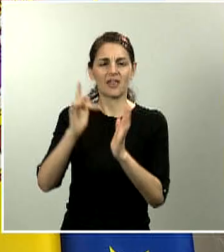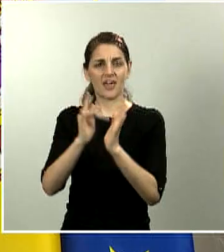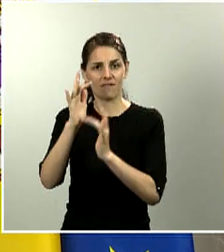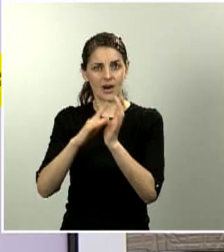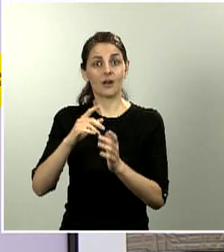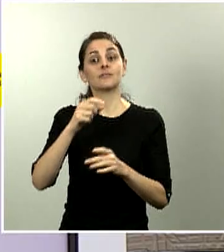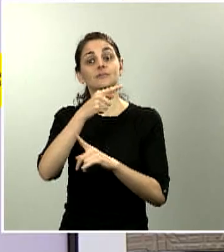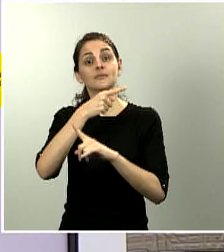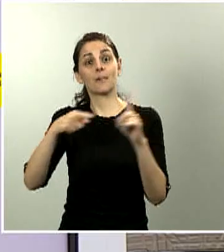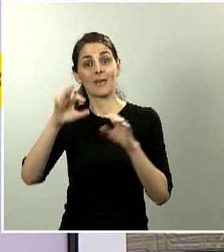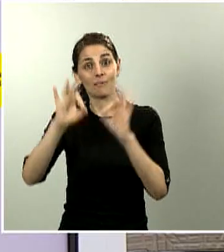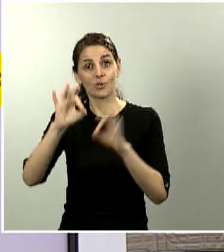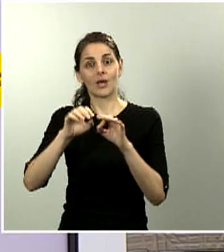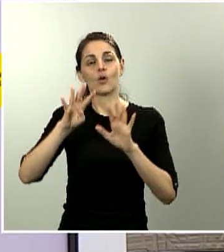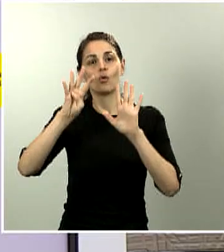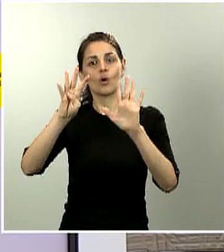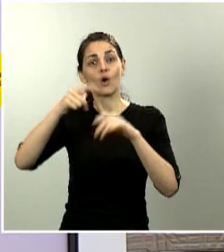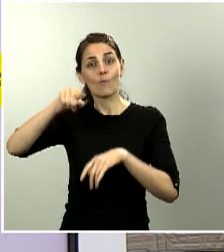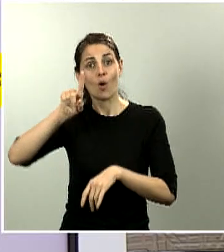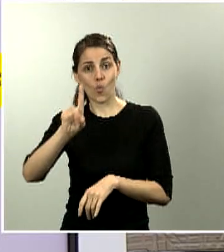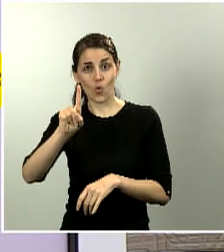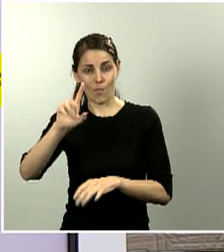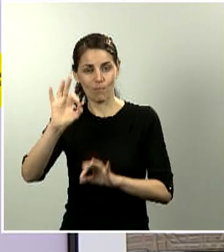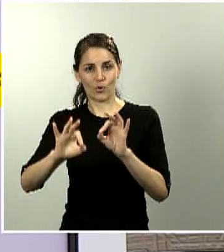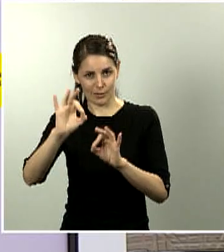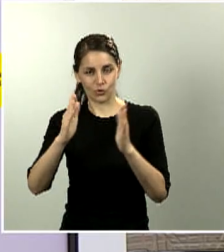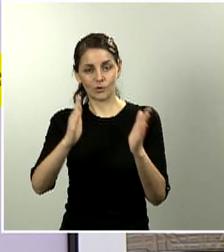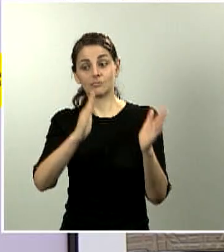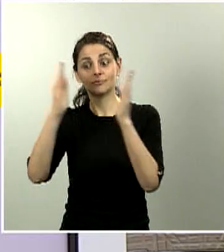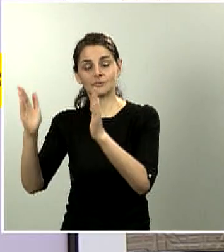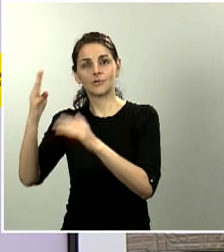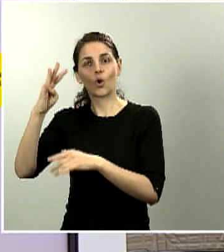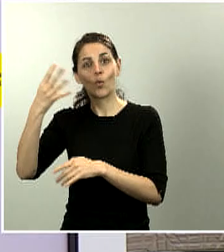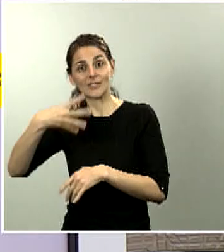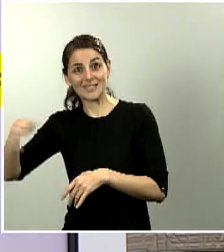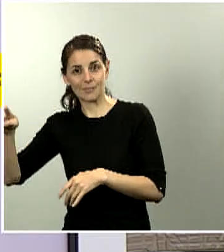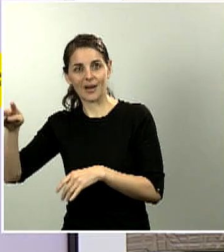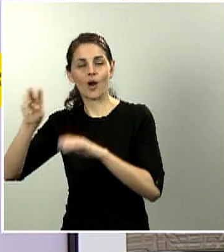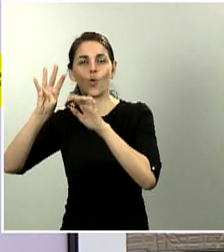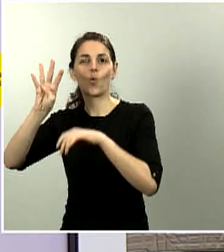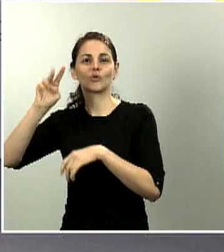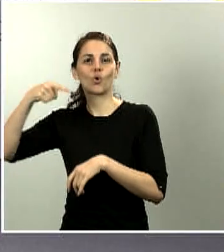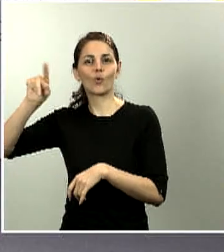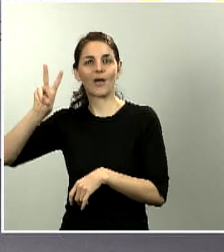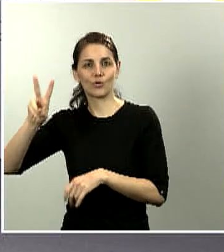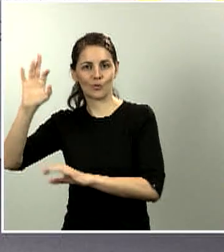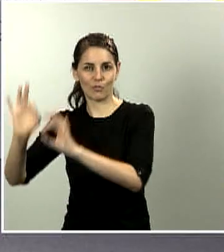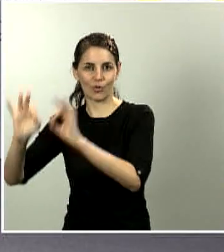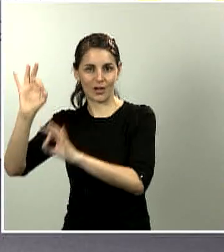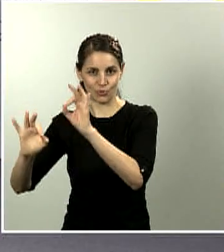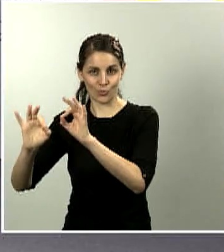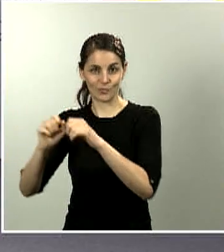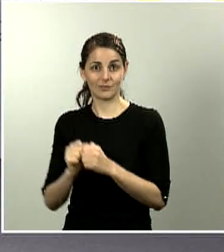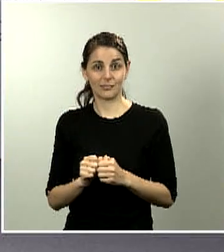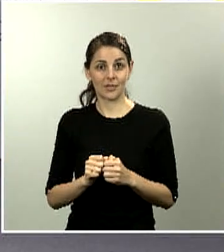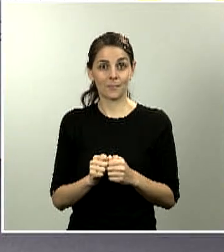a un 9,1%. Se redujo todavía más, a un 4,2% en la semana cuarta, la semana que empezó el 10 de abril. Y